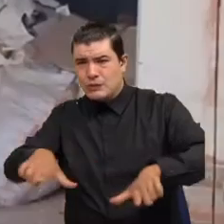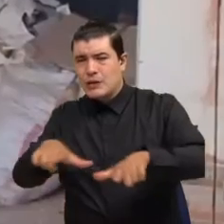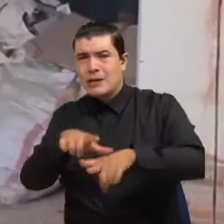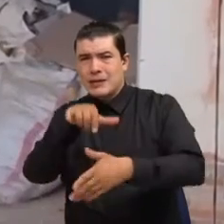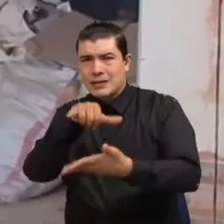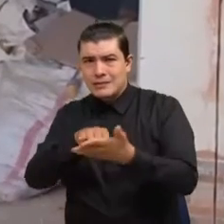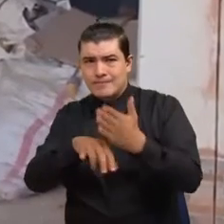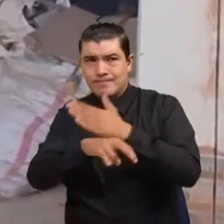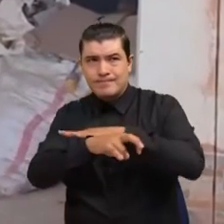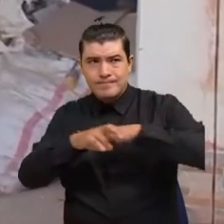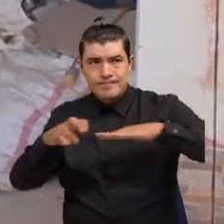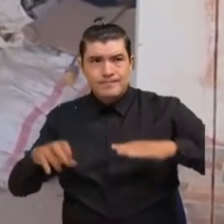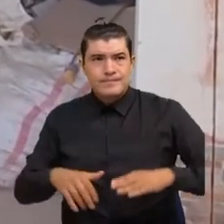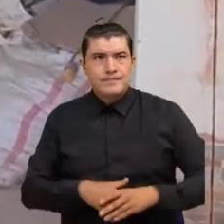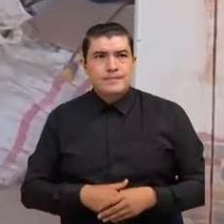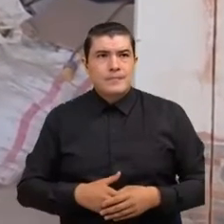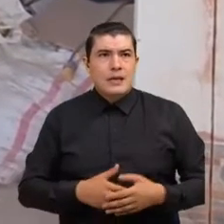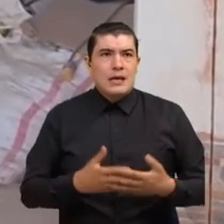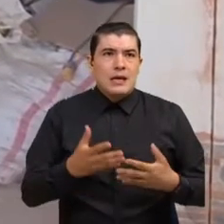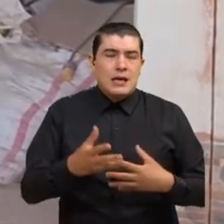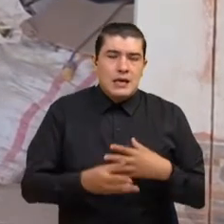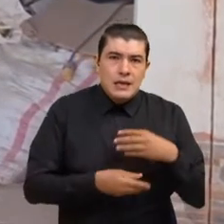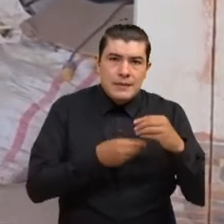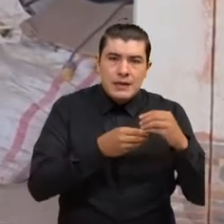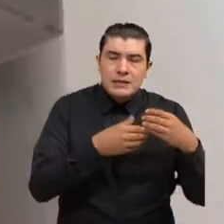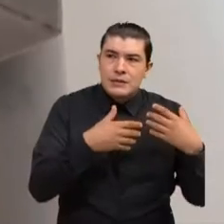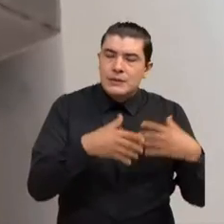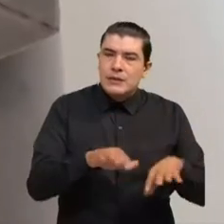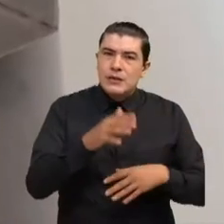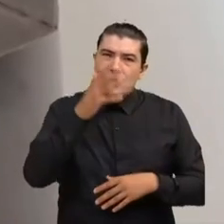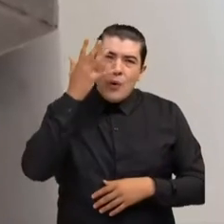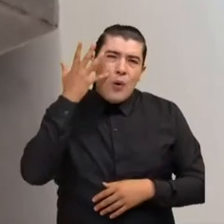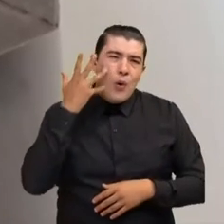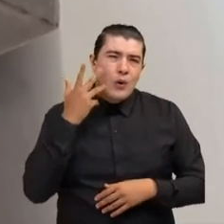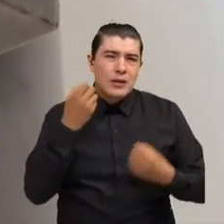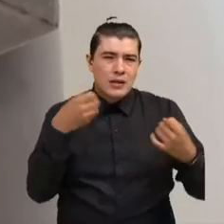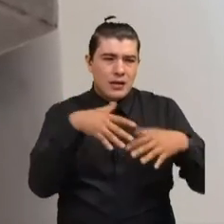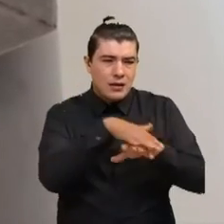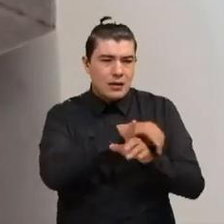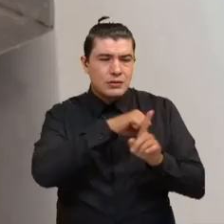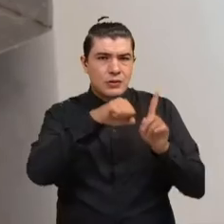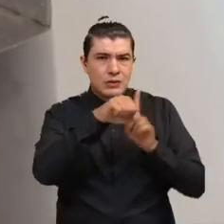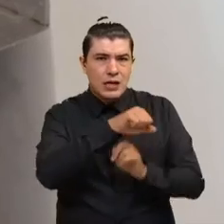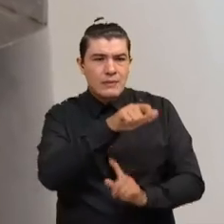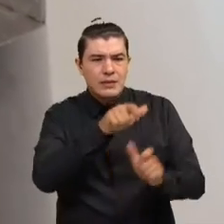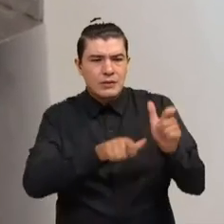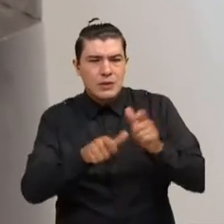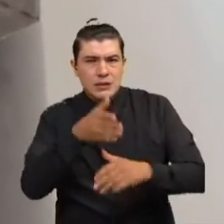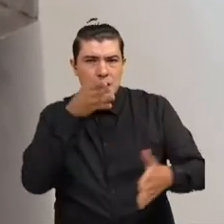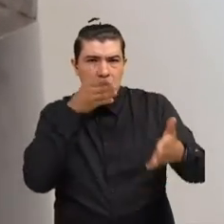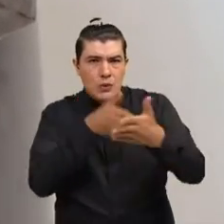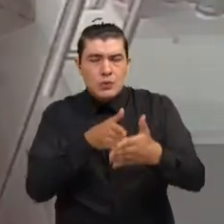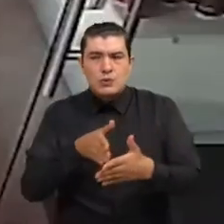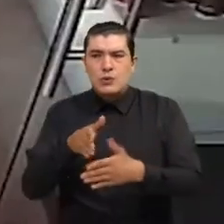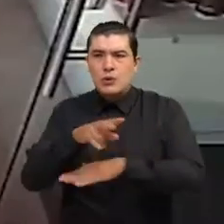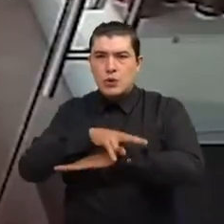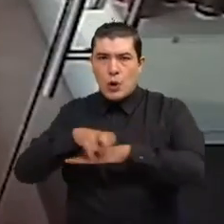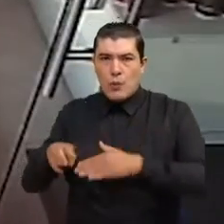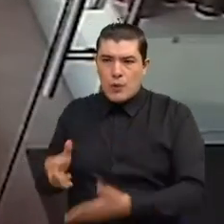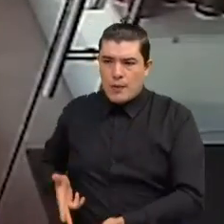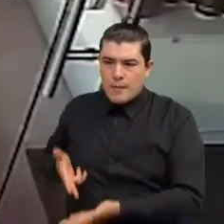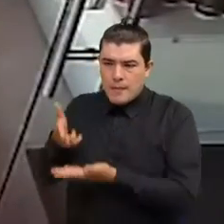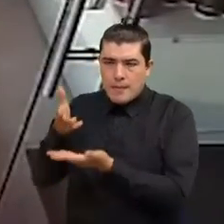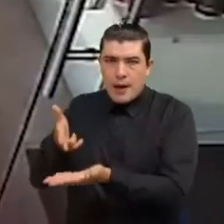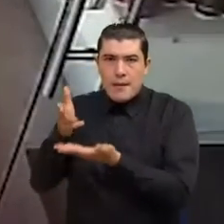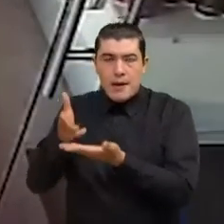establecimiento. Y normalmente todos los días se ve en las redes sociales gente denunciando, roba mano armada. O sea, ya uno